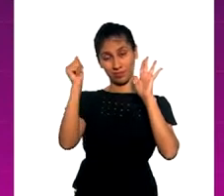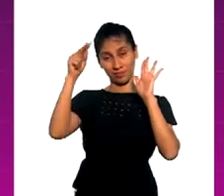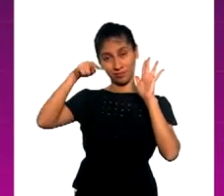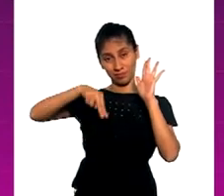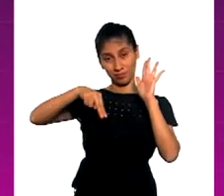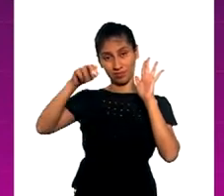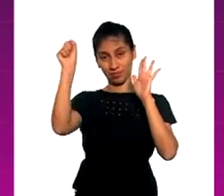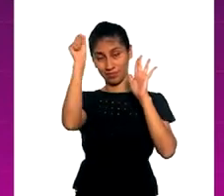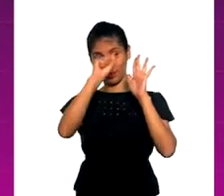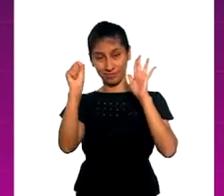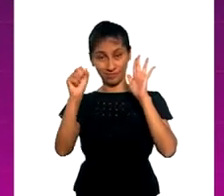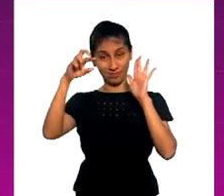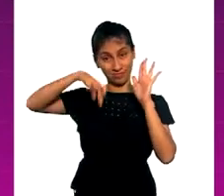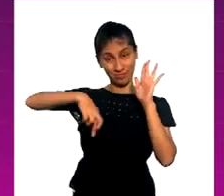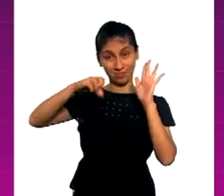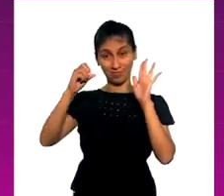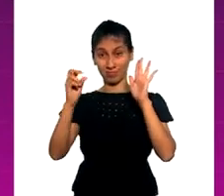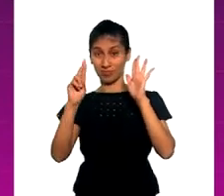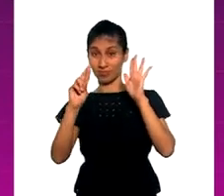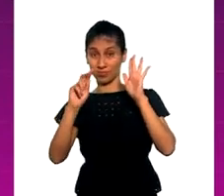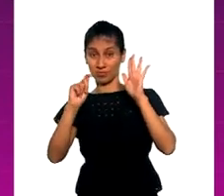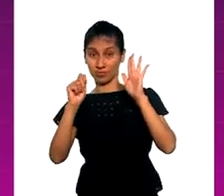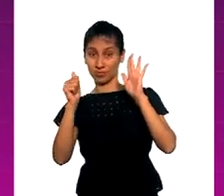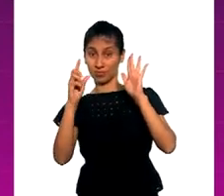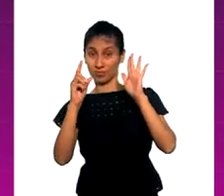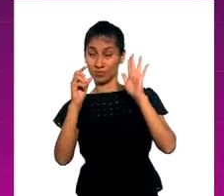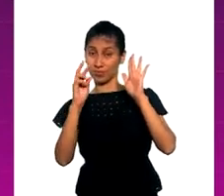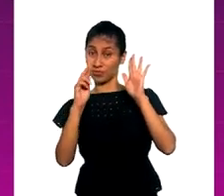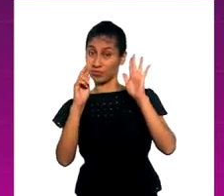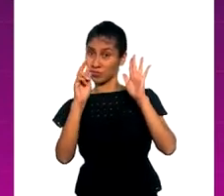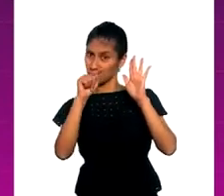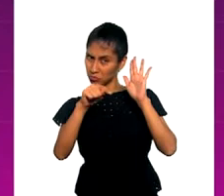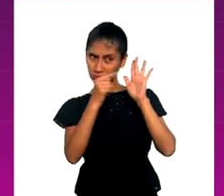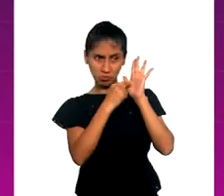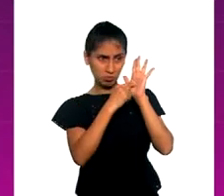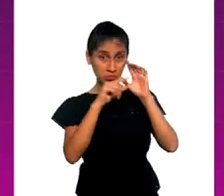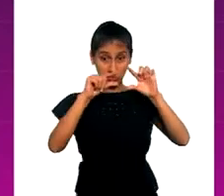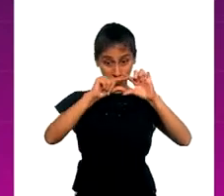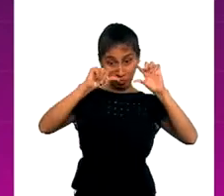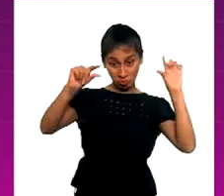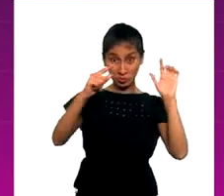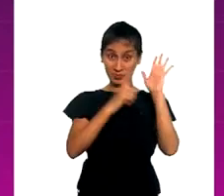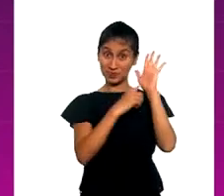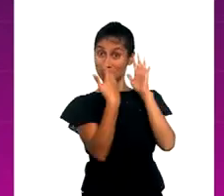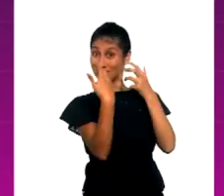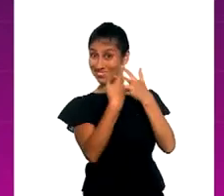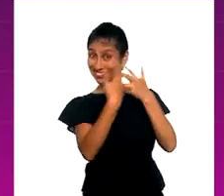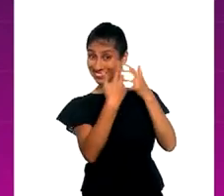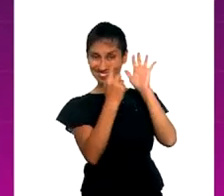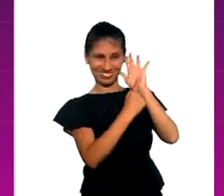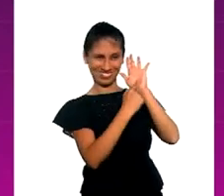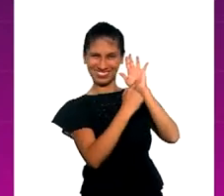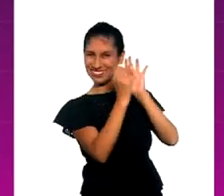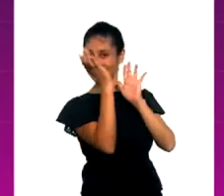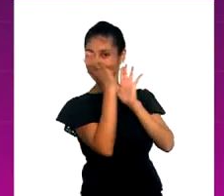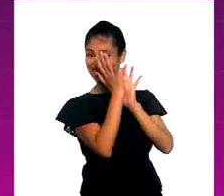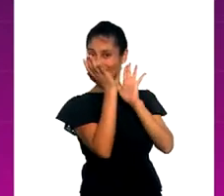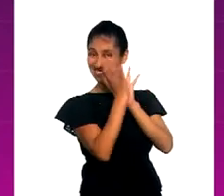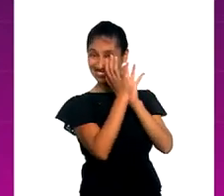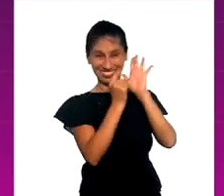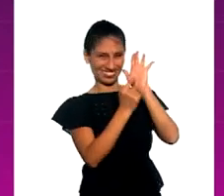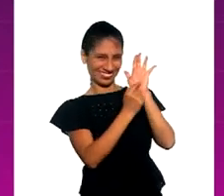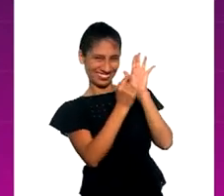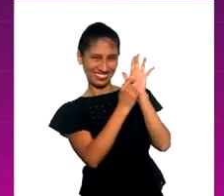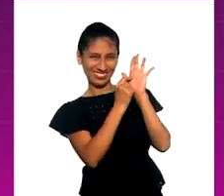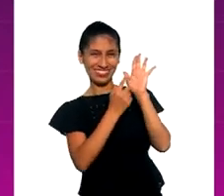y con eso así es hacemos coincidir el centro del